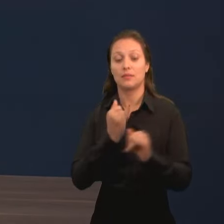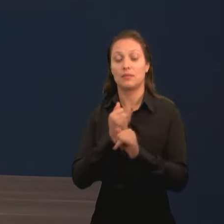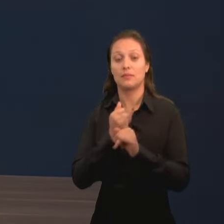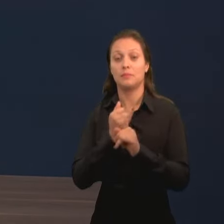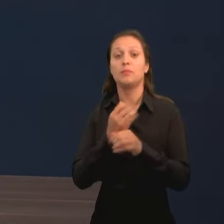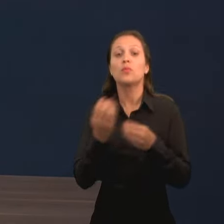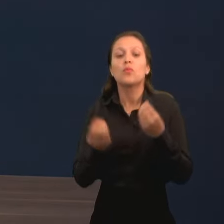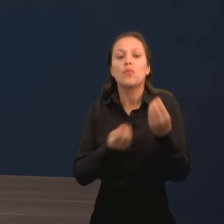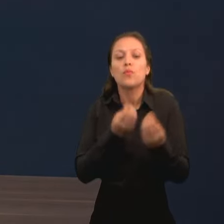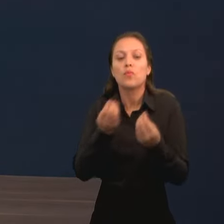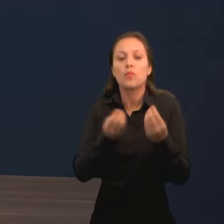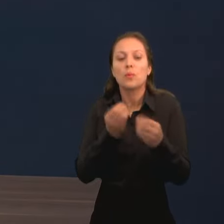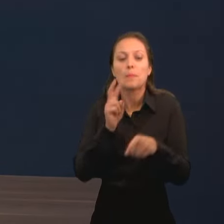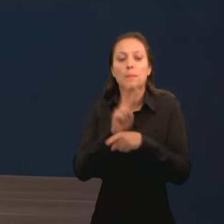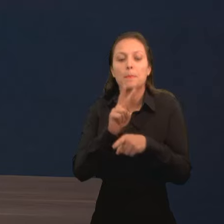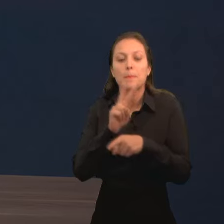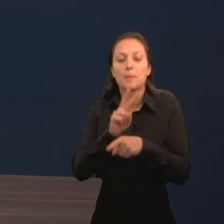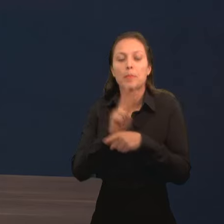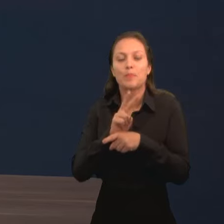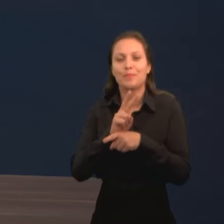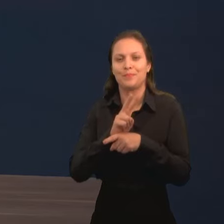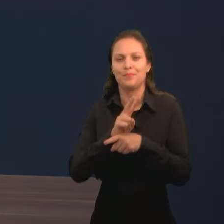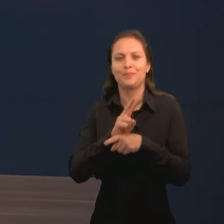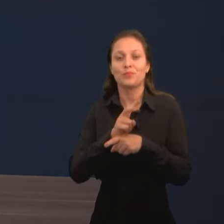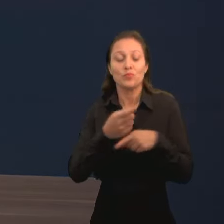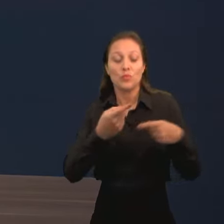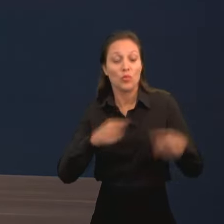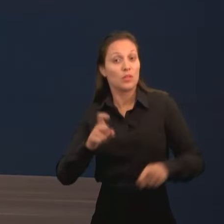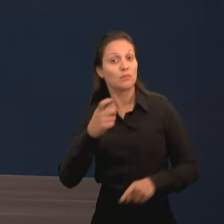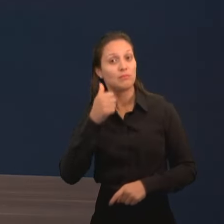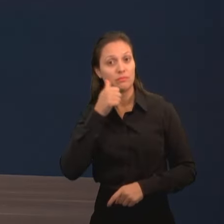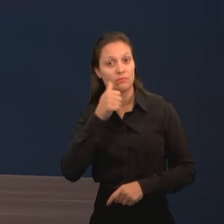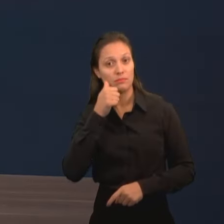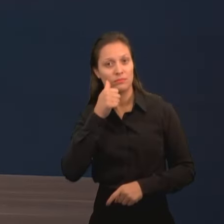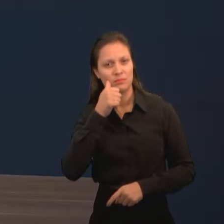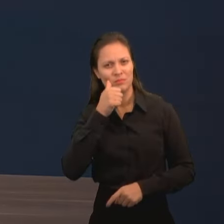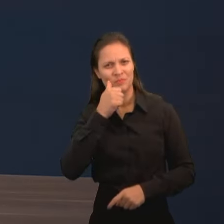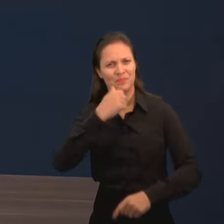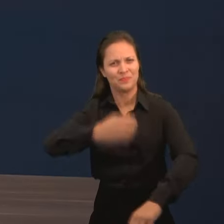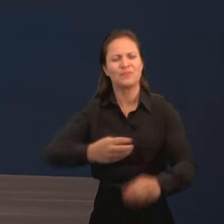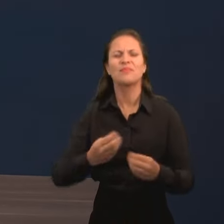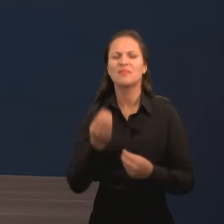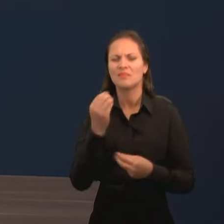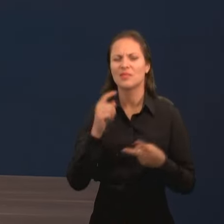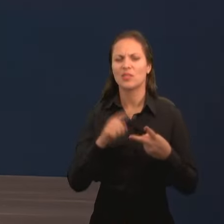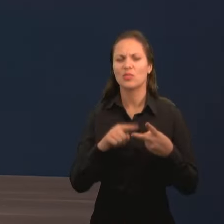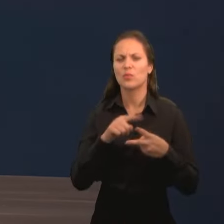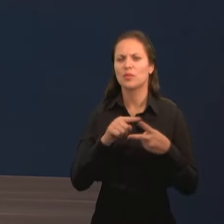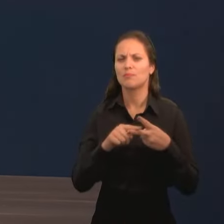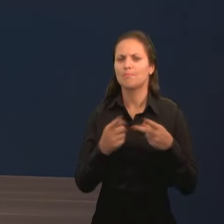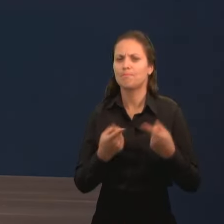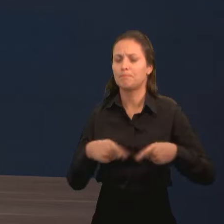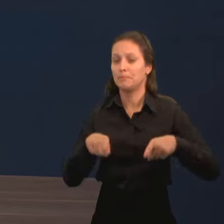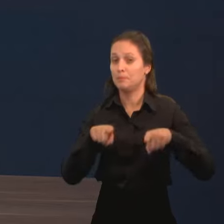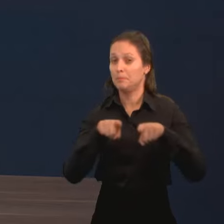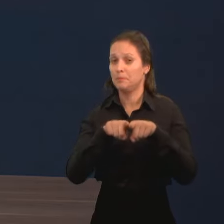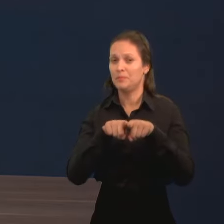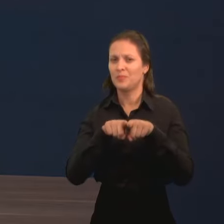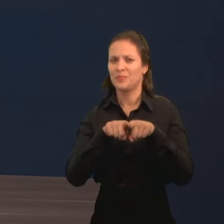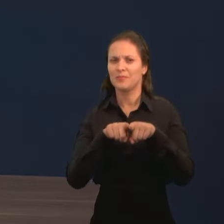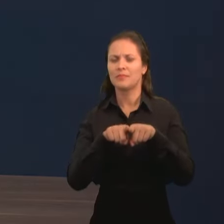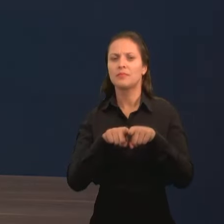violencia en el mundo digital, en el mundo de la política contra las mujeres, estas dos medidas